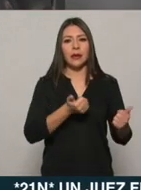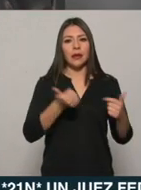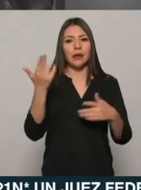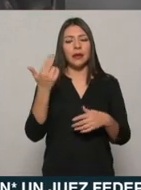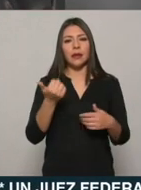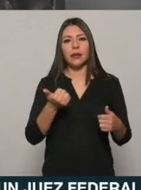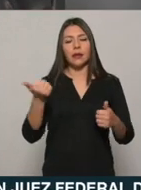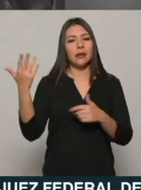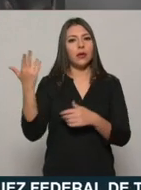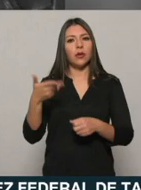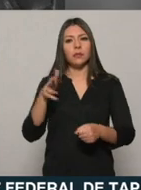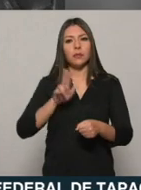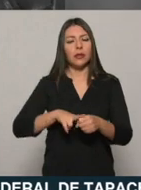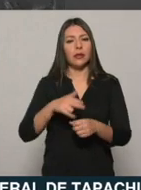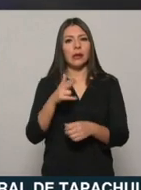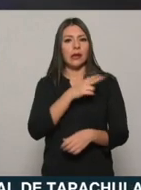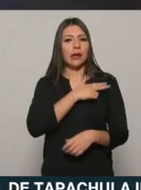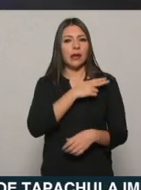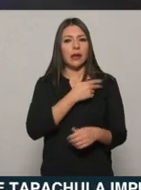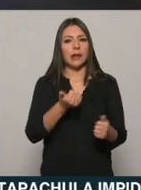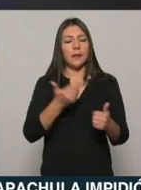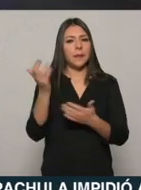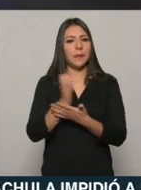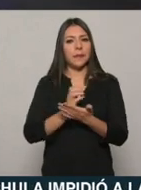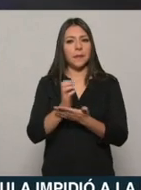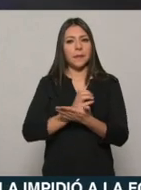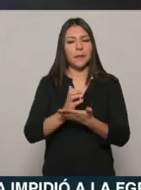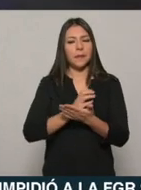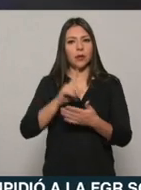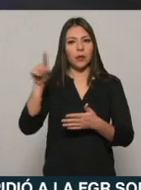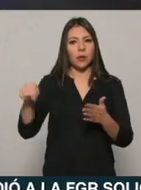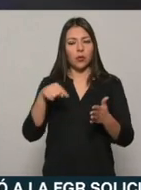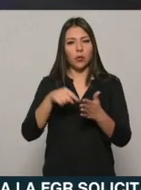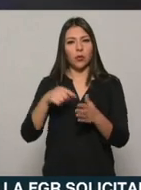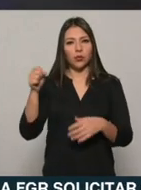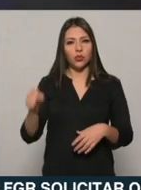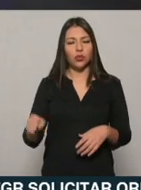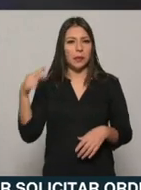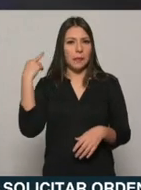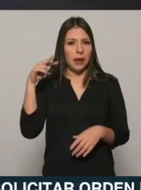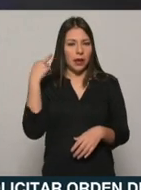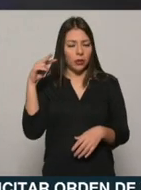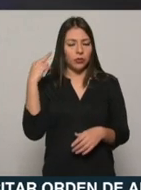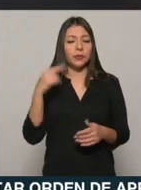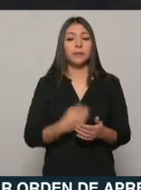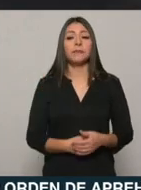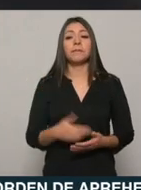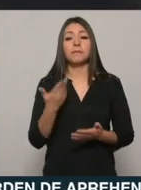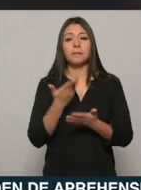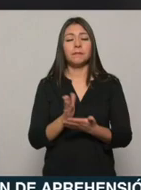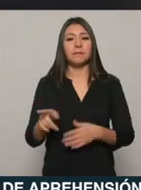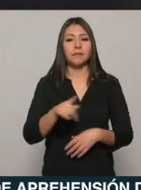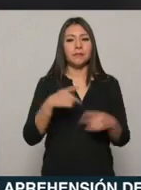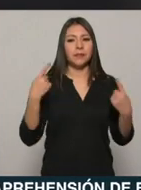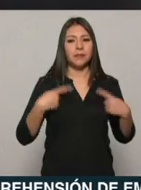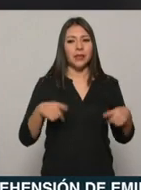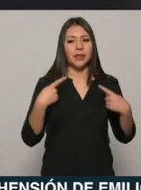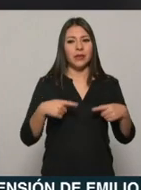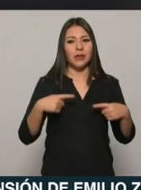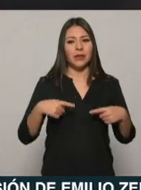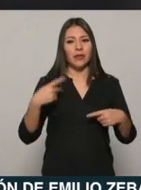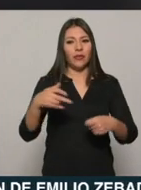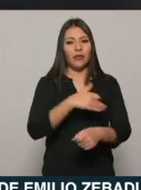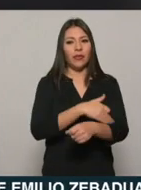en los diferentes hospitales del sur de la entidad. Por otra parte, en cuanto a los familiares de las víctimas, están dando cita en el